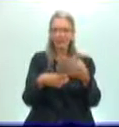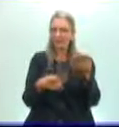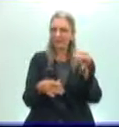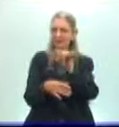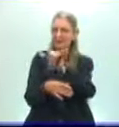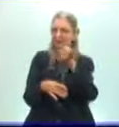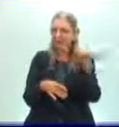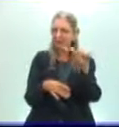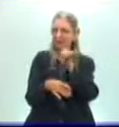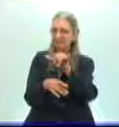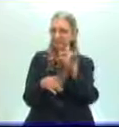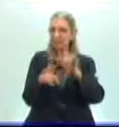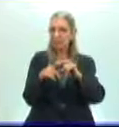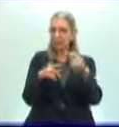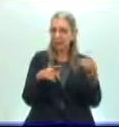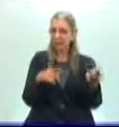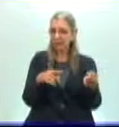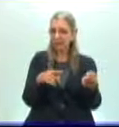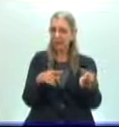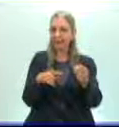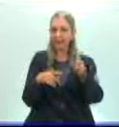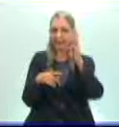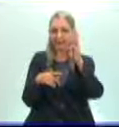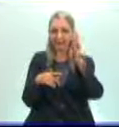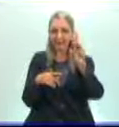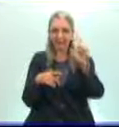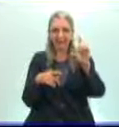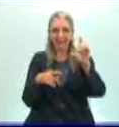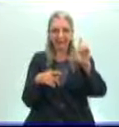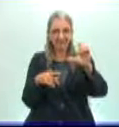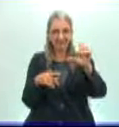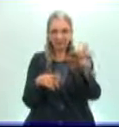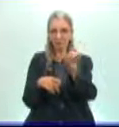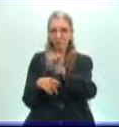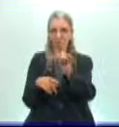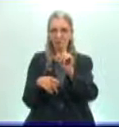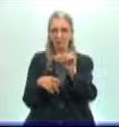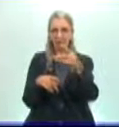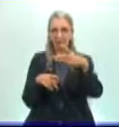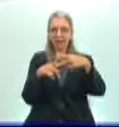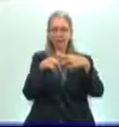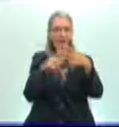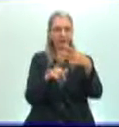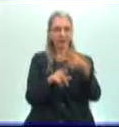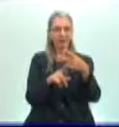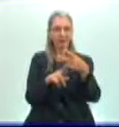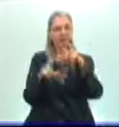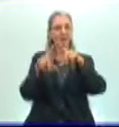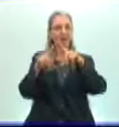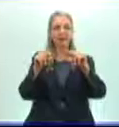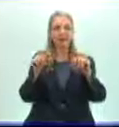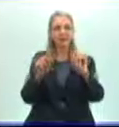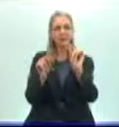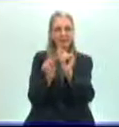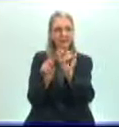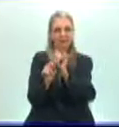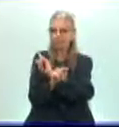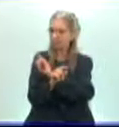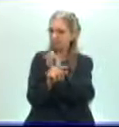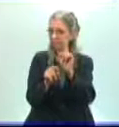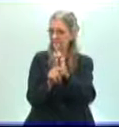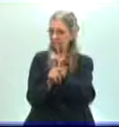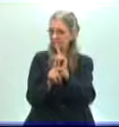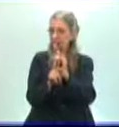ángulo BDC no pertenece al triángulo pequeño, pero podemos suponer, pero hay que